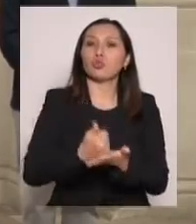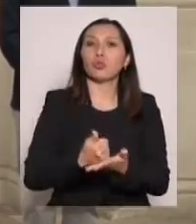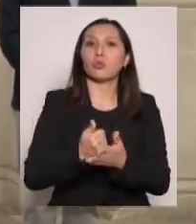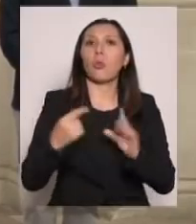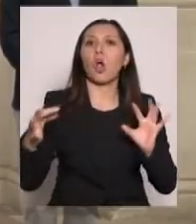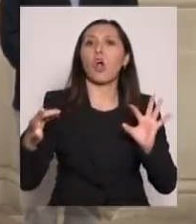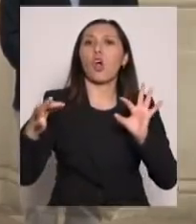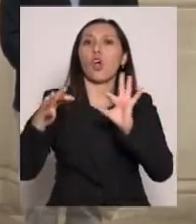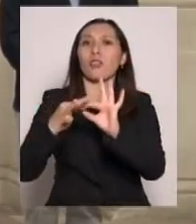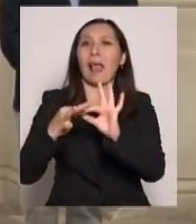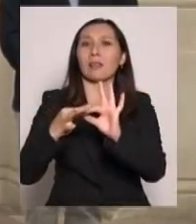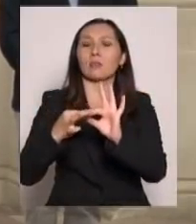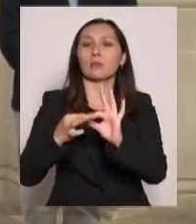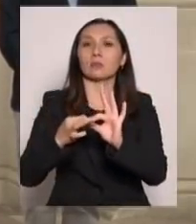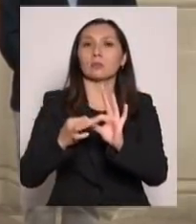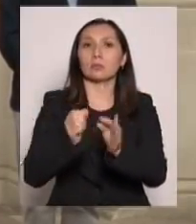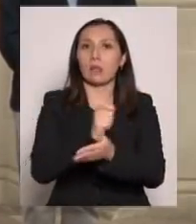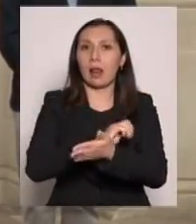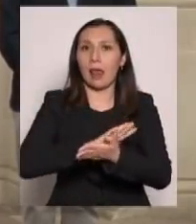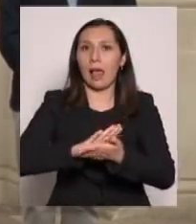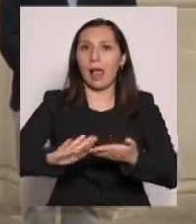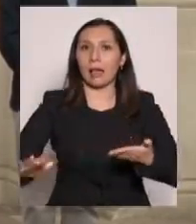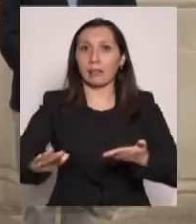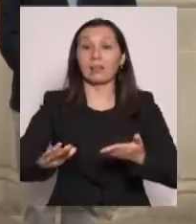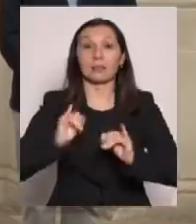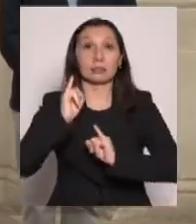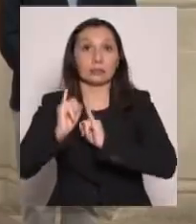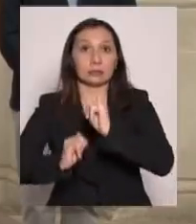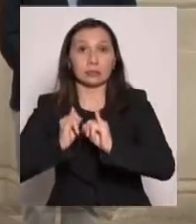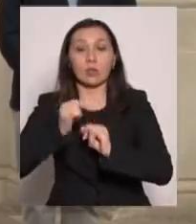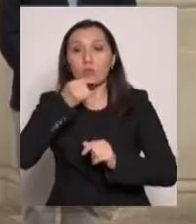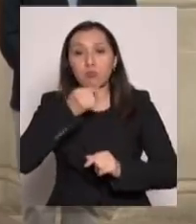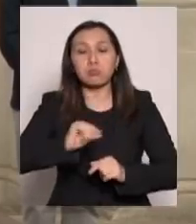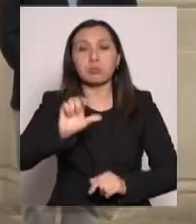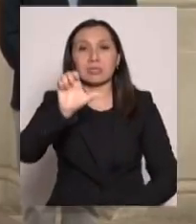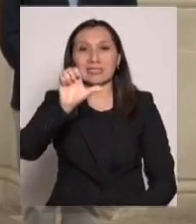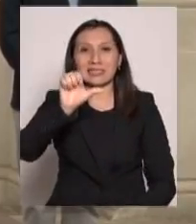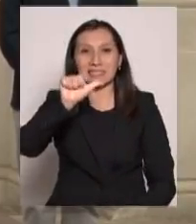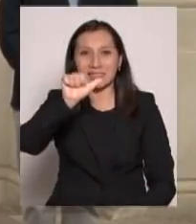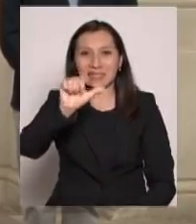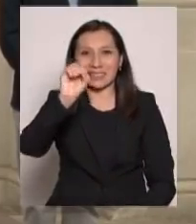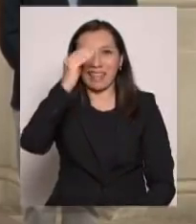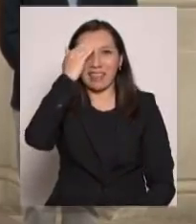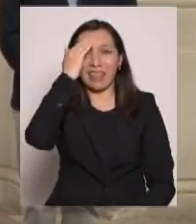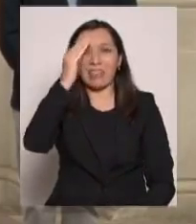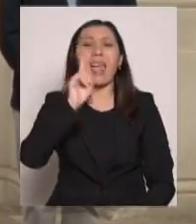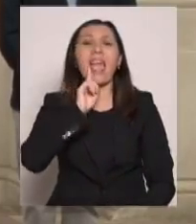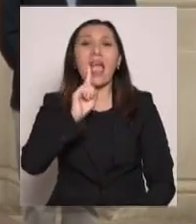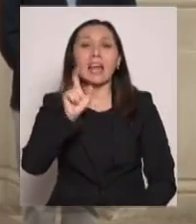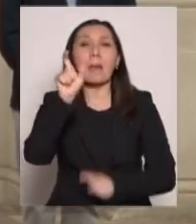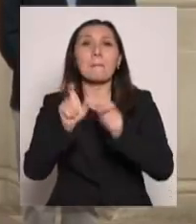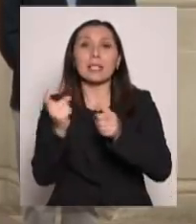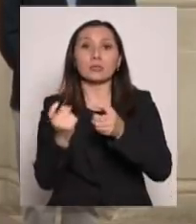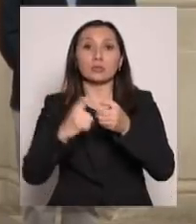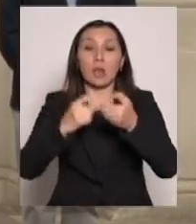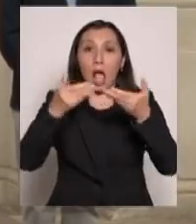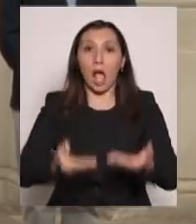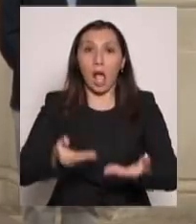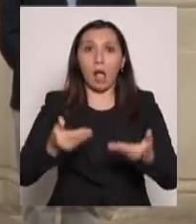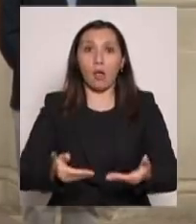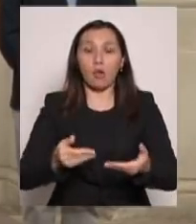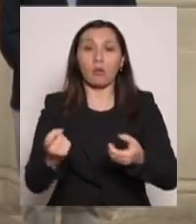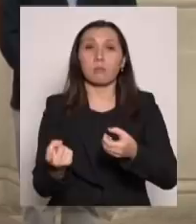conectividad absolutamente gratis durante los próximos 60 días para los clientes actuales